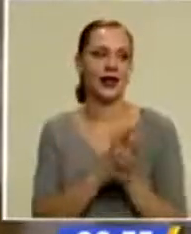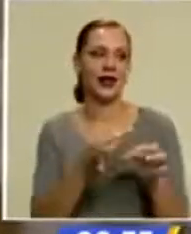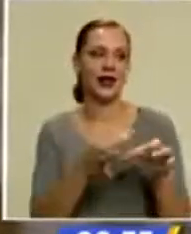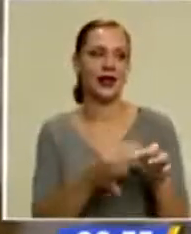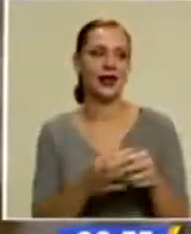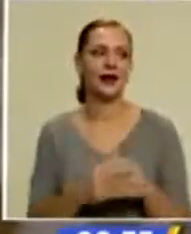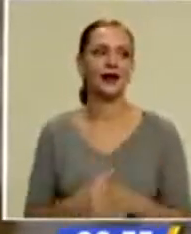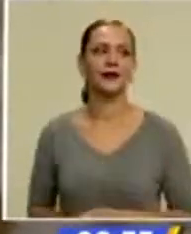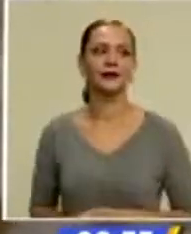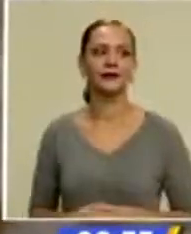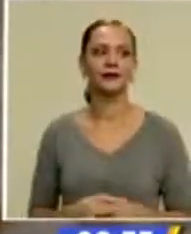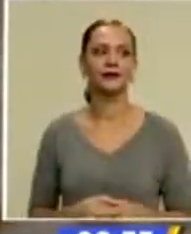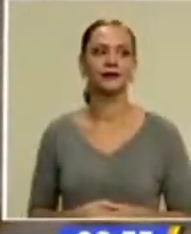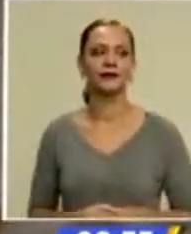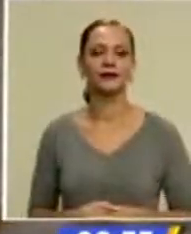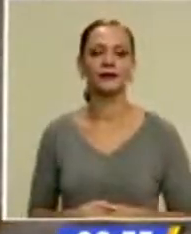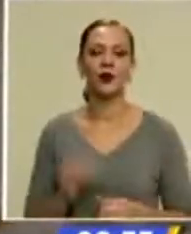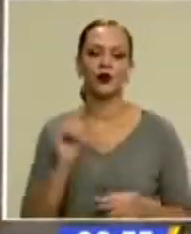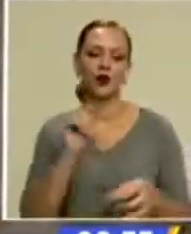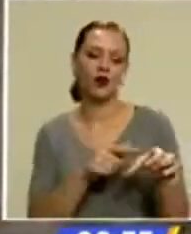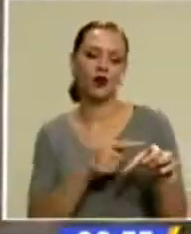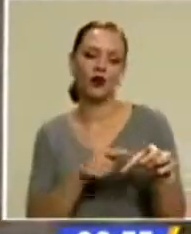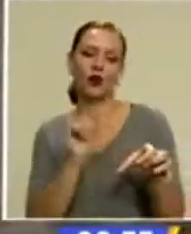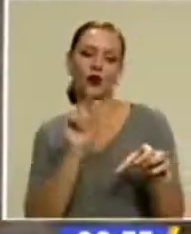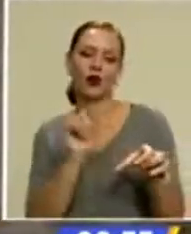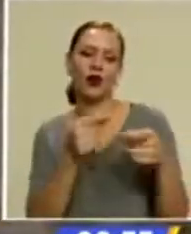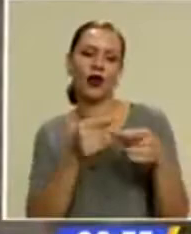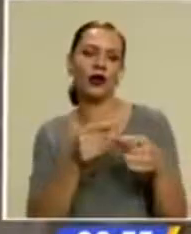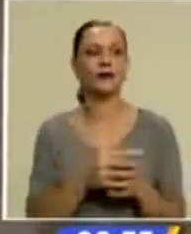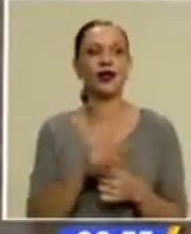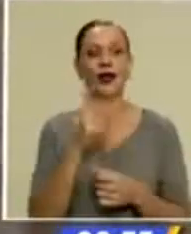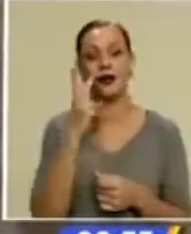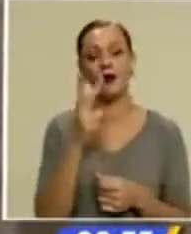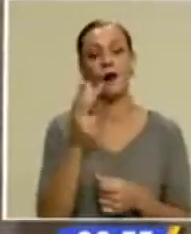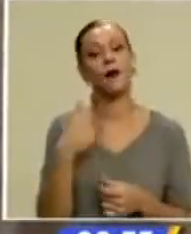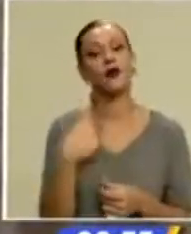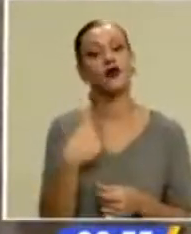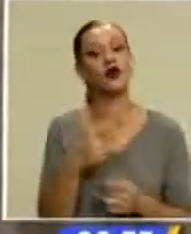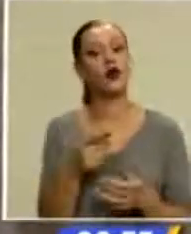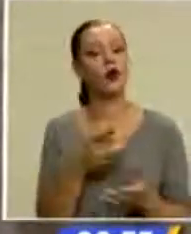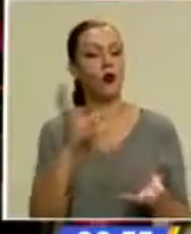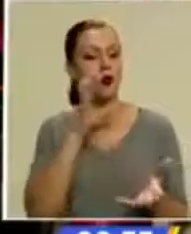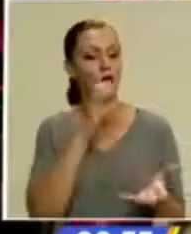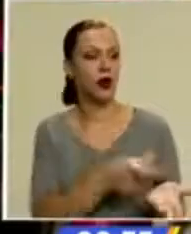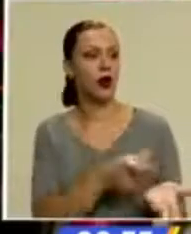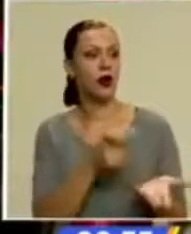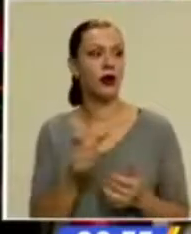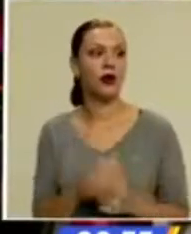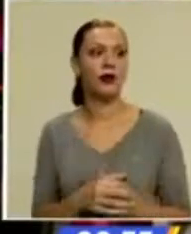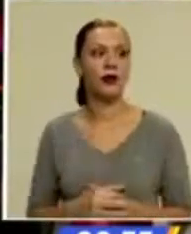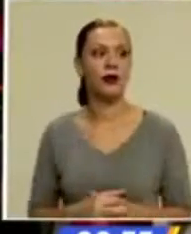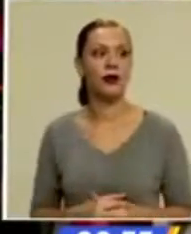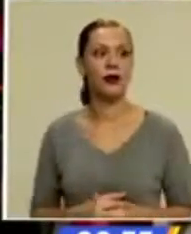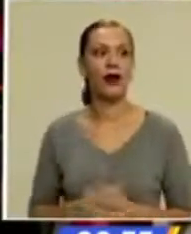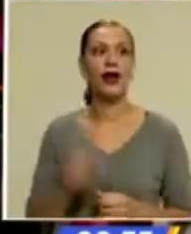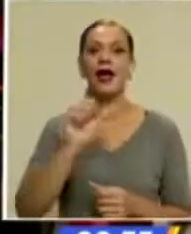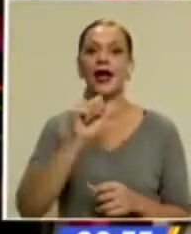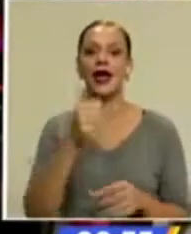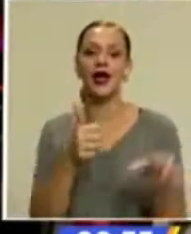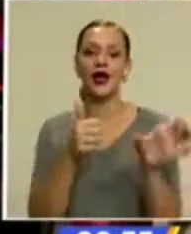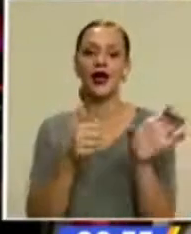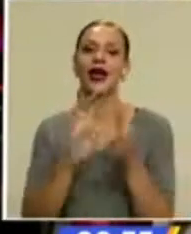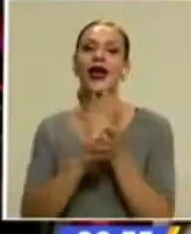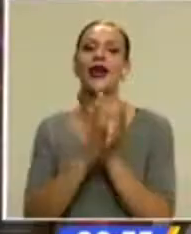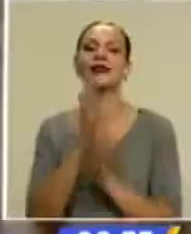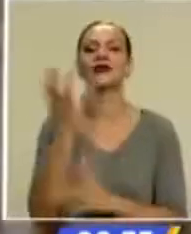Ese queso es maduro. Voy no. conseguirle ahí el queso. Ahí está untado nada más el cuadrito. Ahí está untado, pero yo le voy a conseguir porque... Ay, pero por el otro lado era queso